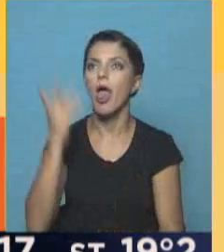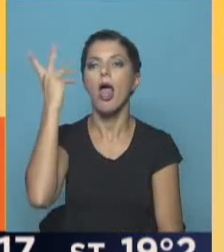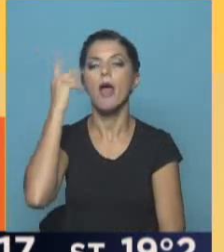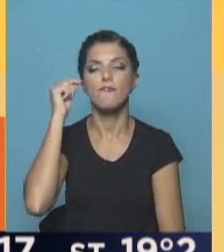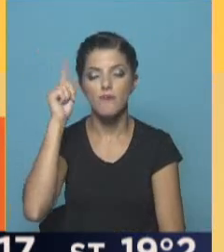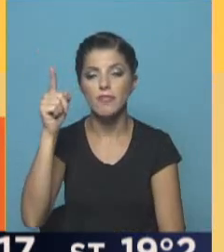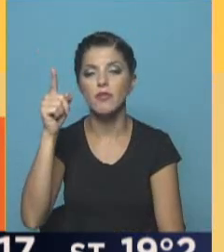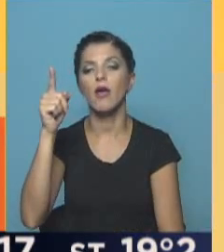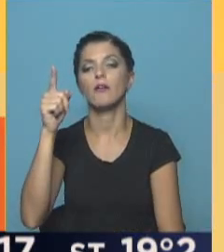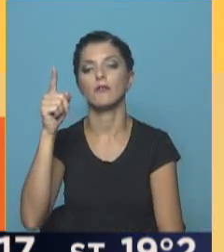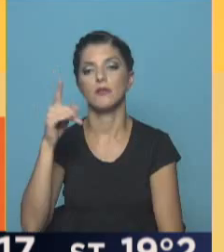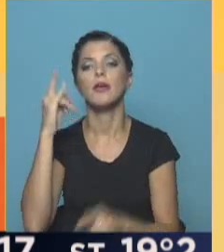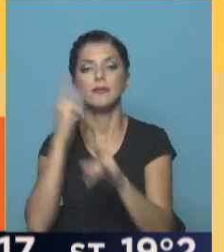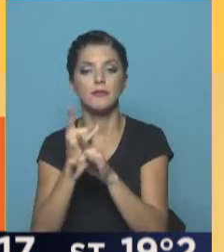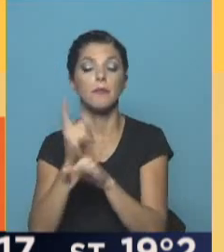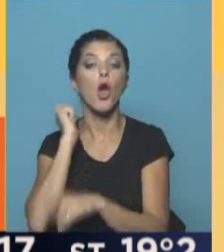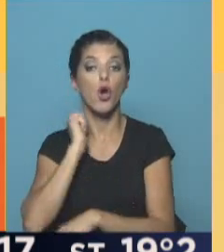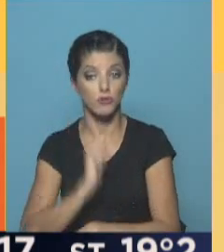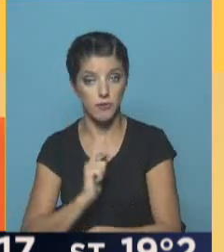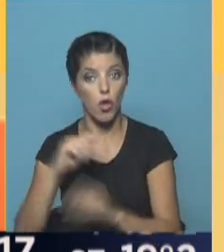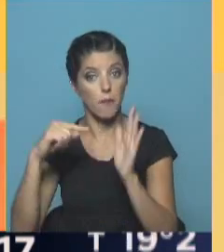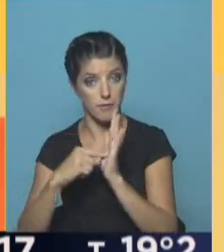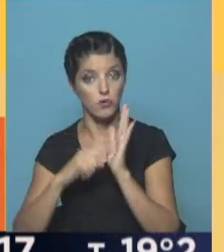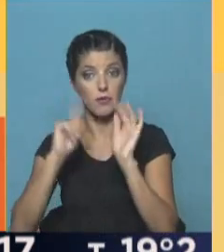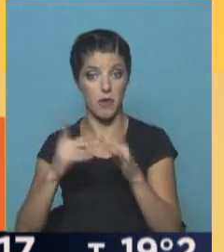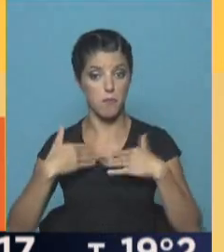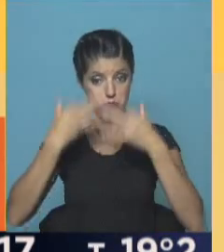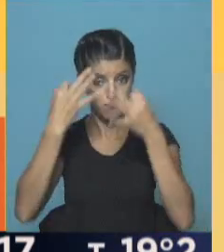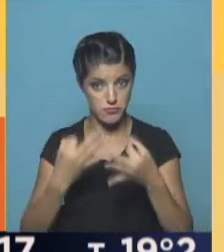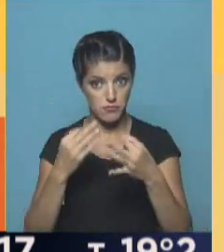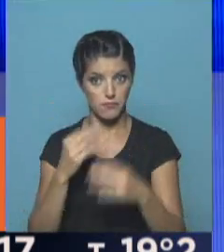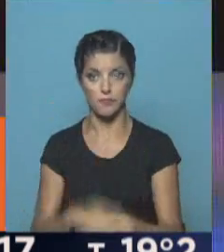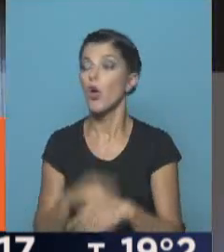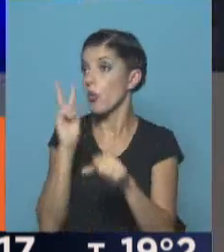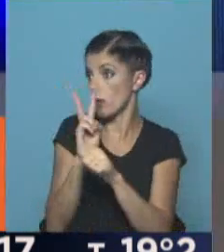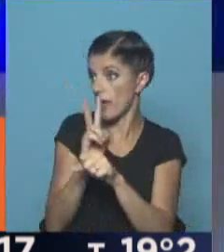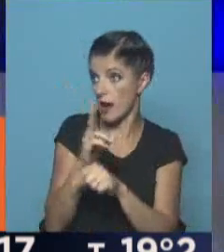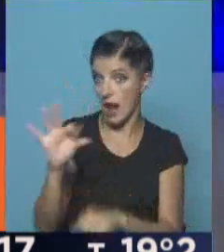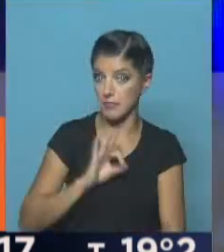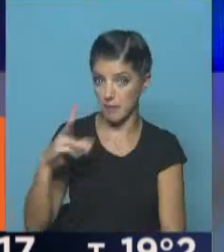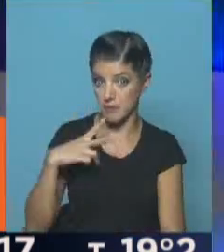lugar muy conservador, pero quizás incluso sano de la política. Cuidadoso de la vida privada, ¿no? En Exactamente. general. Bueno,